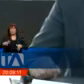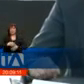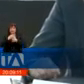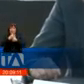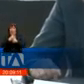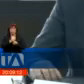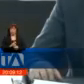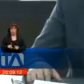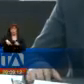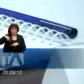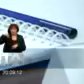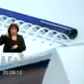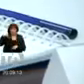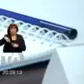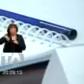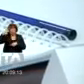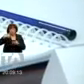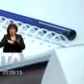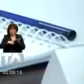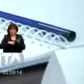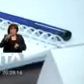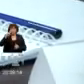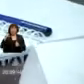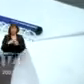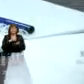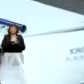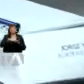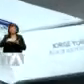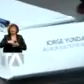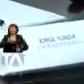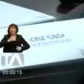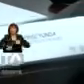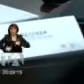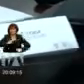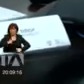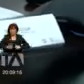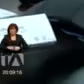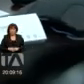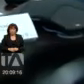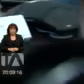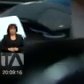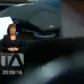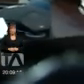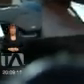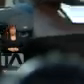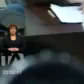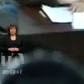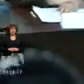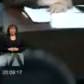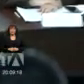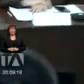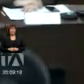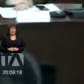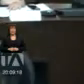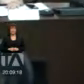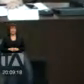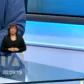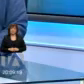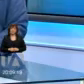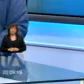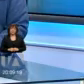la segunda semana de mayo, cuando se posesione la administración electa. En Quito, Daniela Valencia, 24